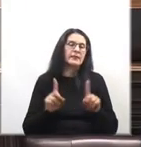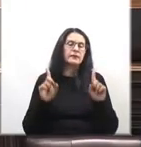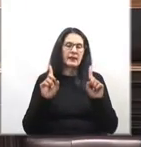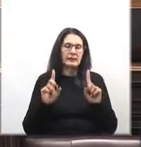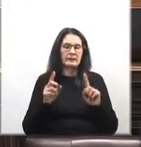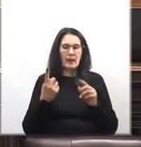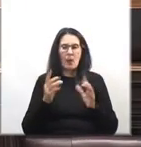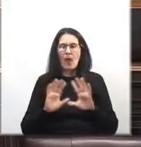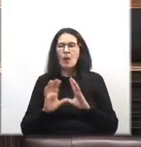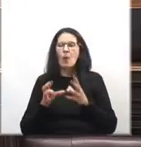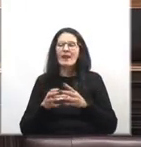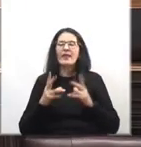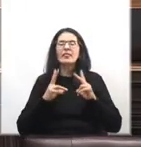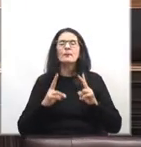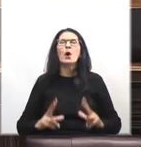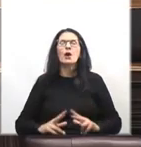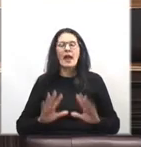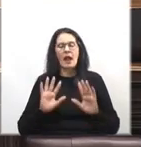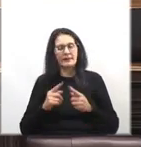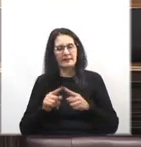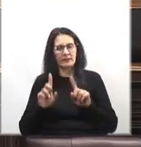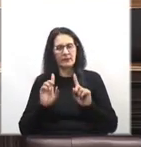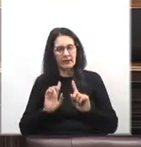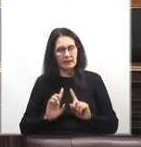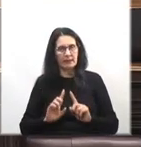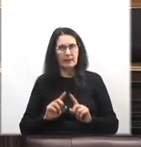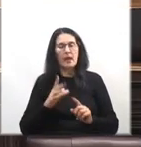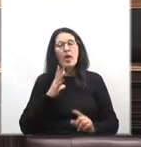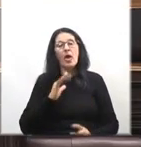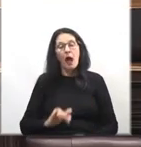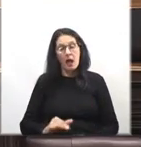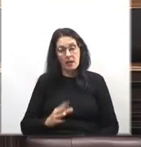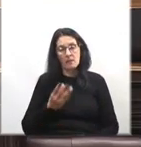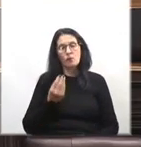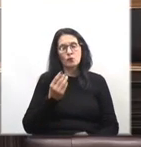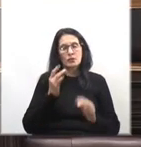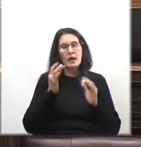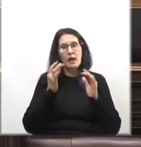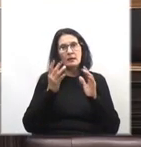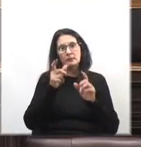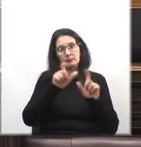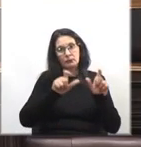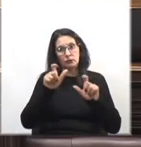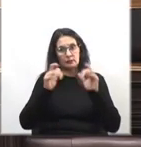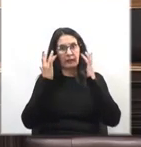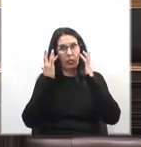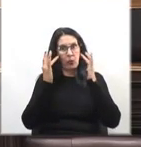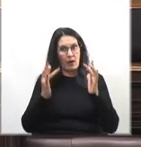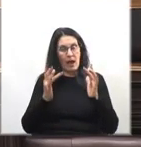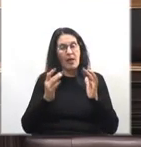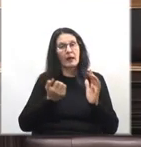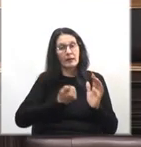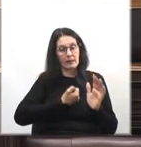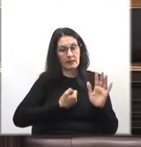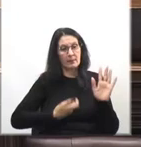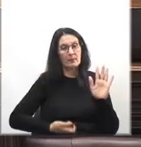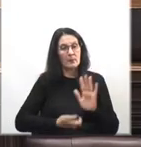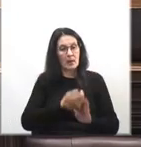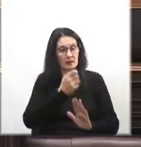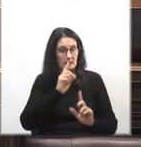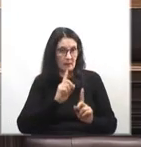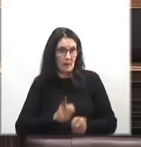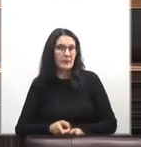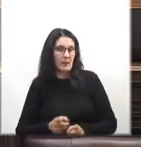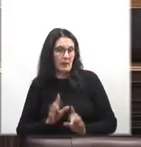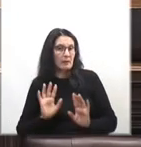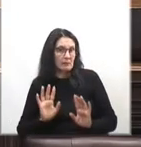cualidad moral. Y hay gente muy educada que mata también, ¿eh? Hay gente con altos niveles de educación formal